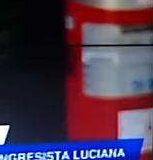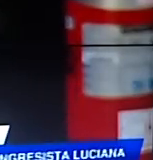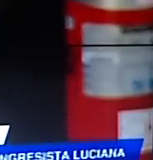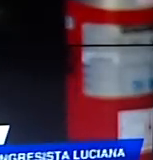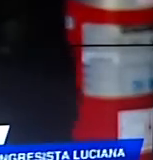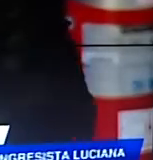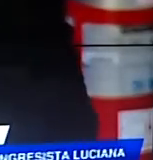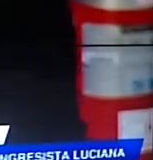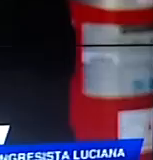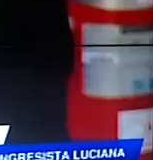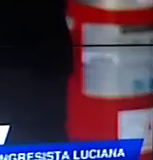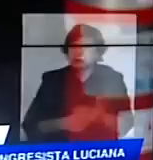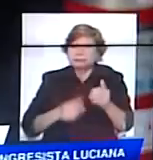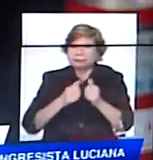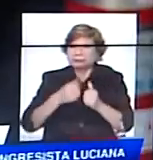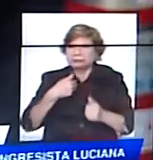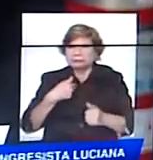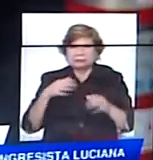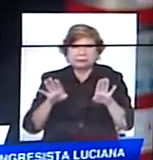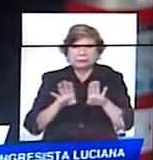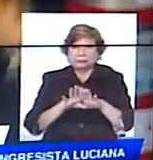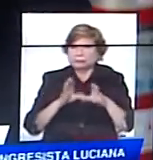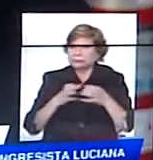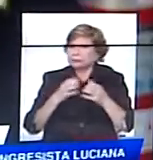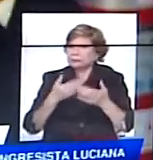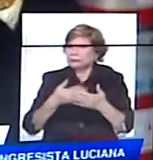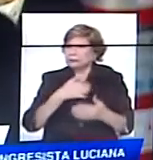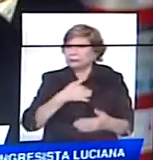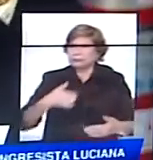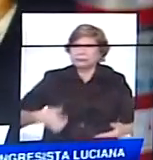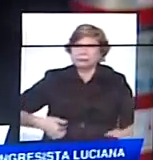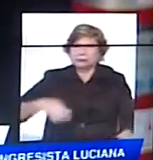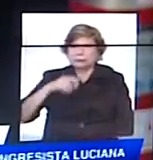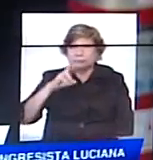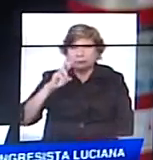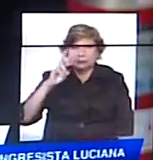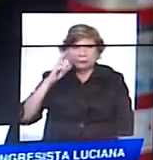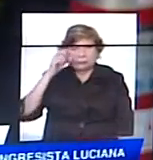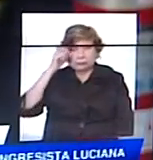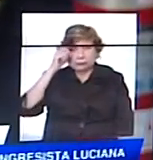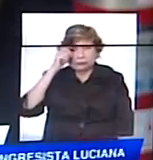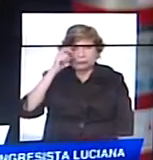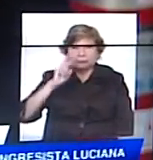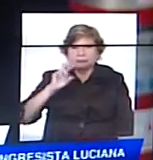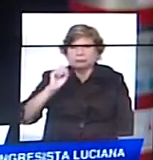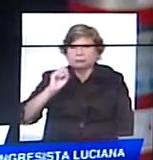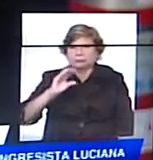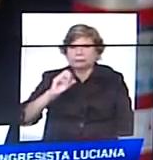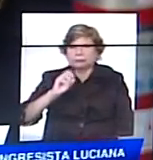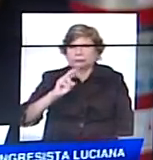de decidir si se le acusaba constitucionalmente o no a Luciana León.